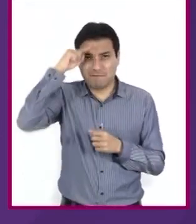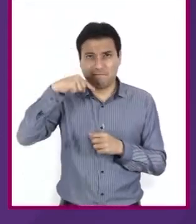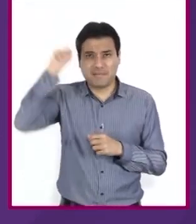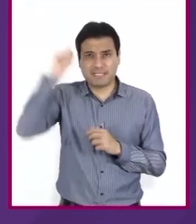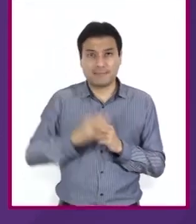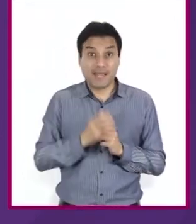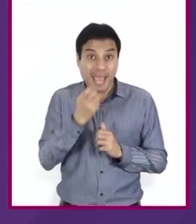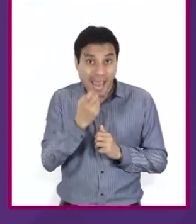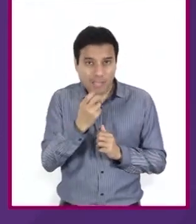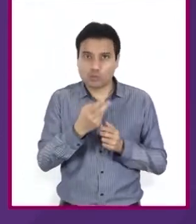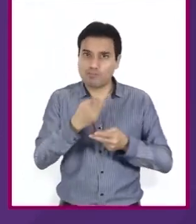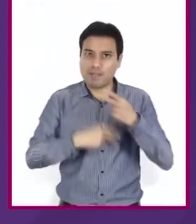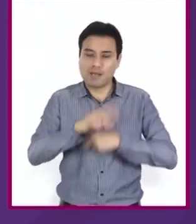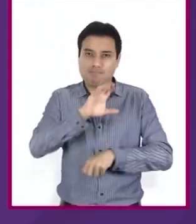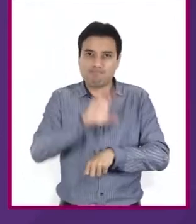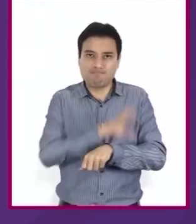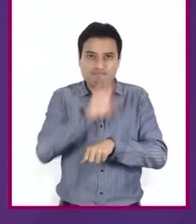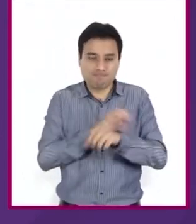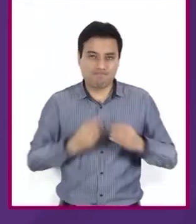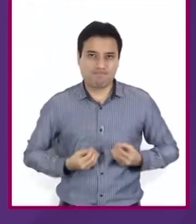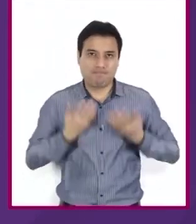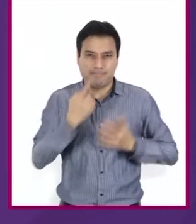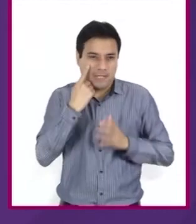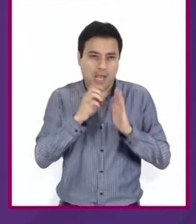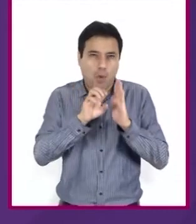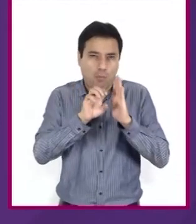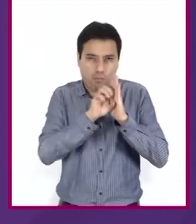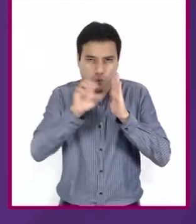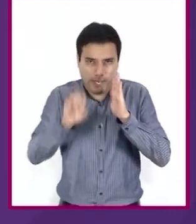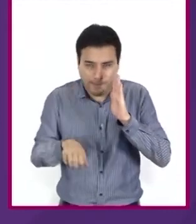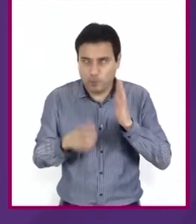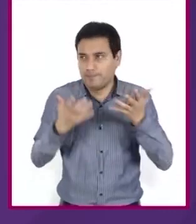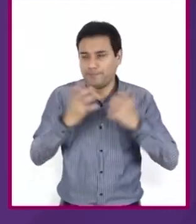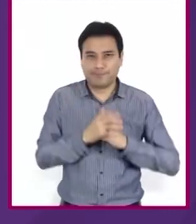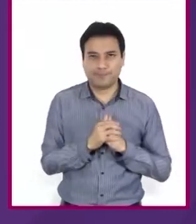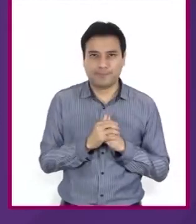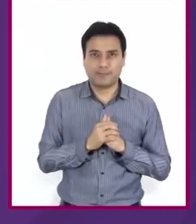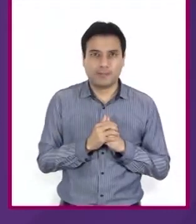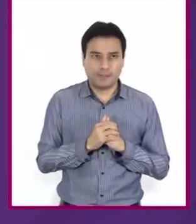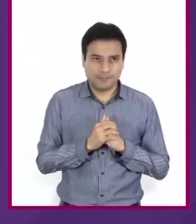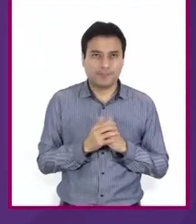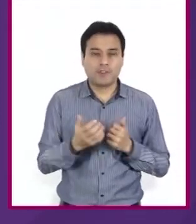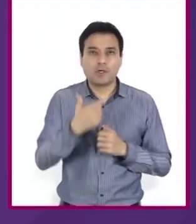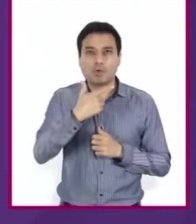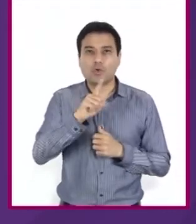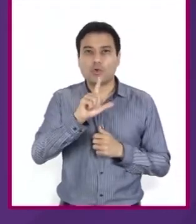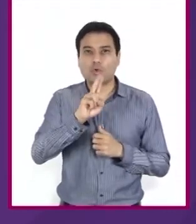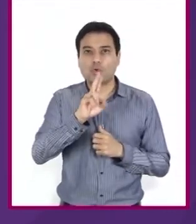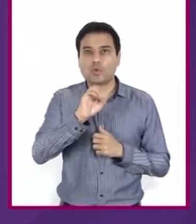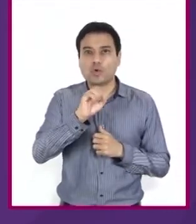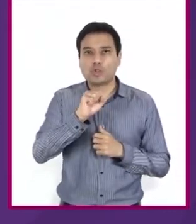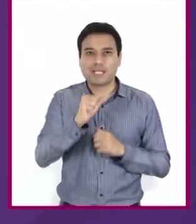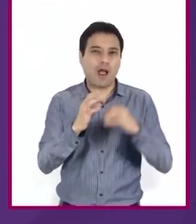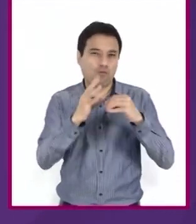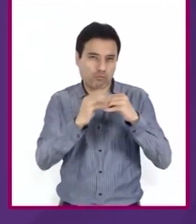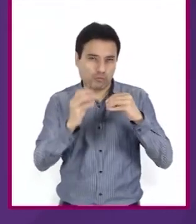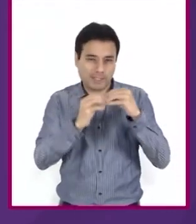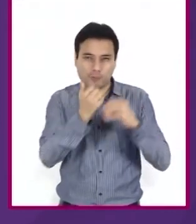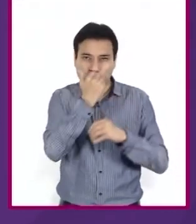muy rápida de energía. Ejemplos de monosacáridos son la glucosa y fructosa.